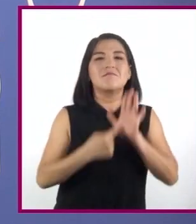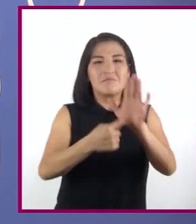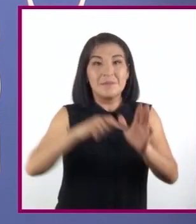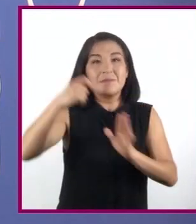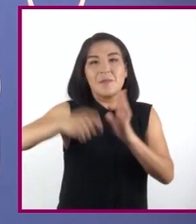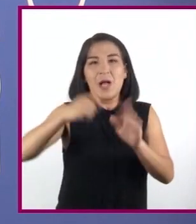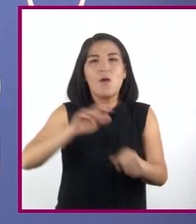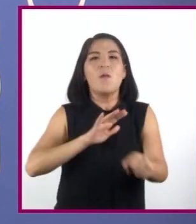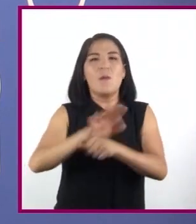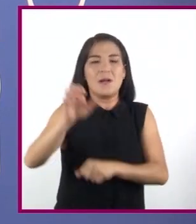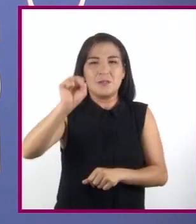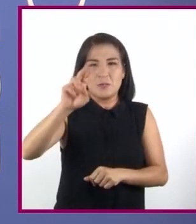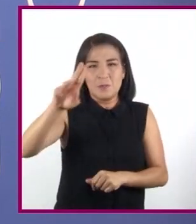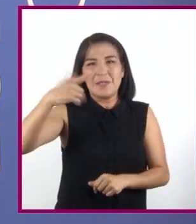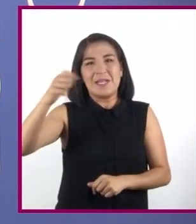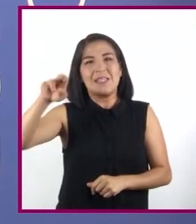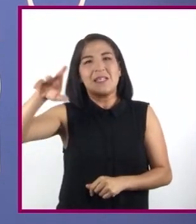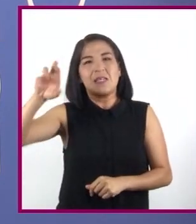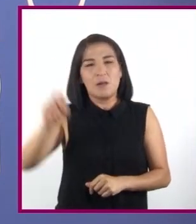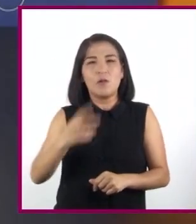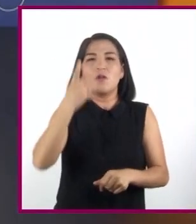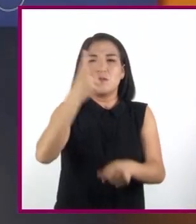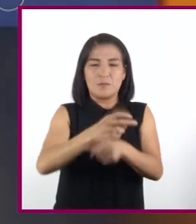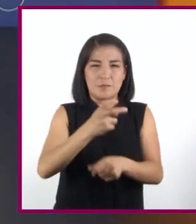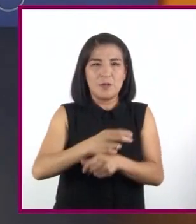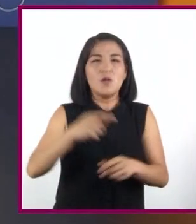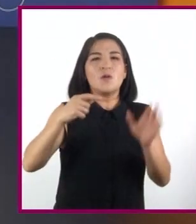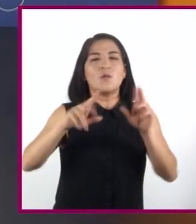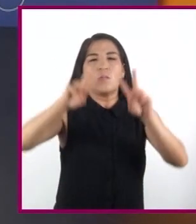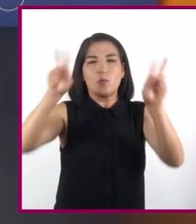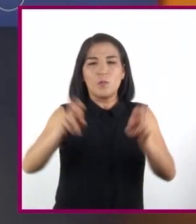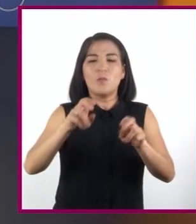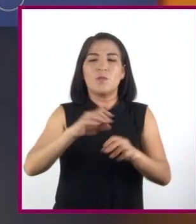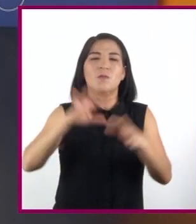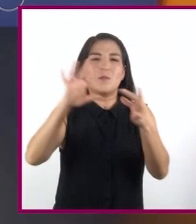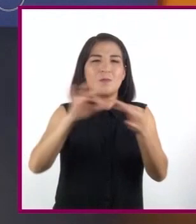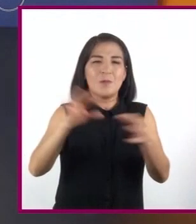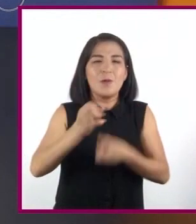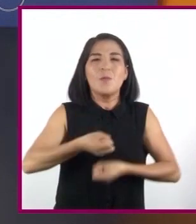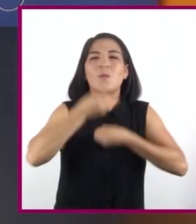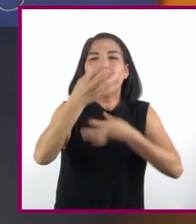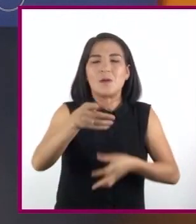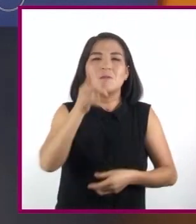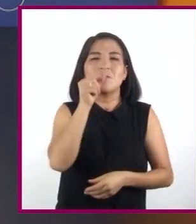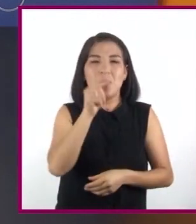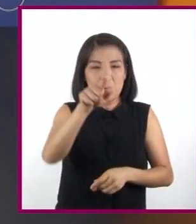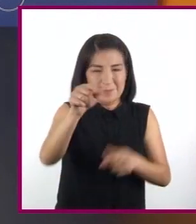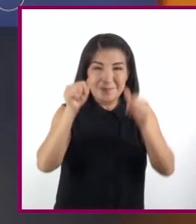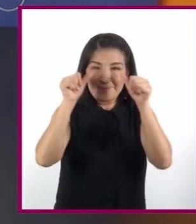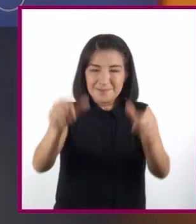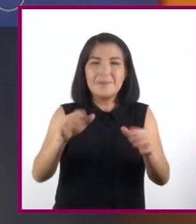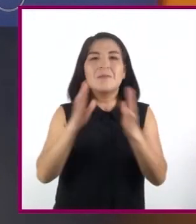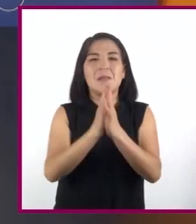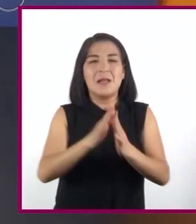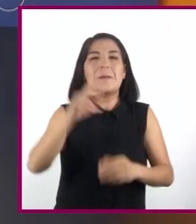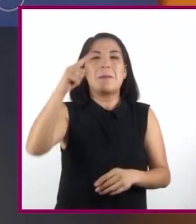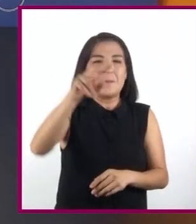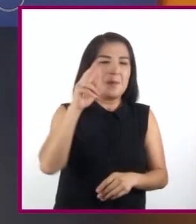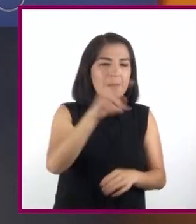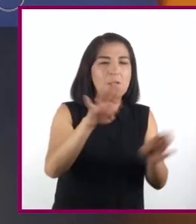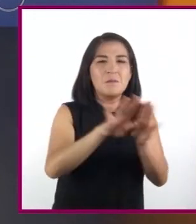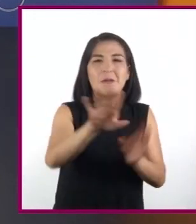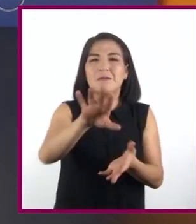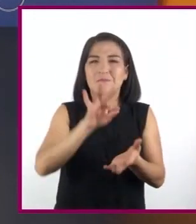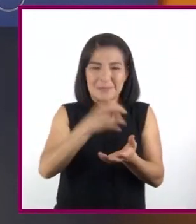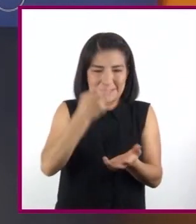Los subgéneros narrativos 2, el cuento policiaco. Pongan atención, pues conocerán algunos aspectos importantes de